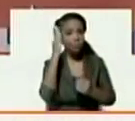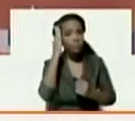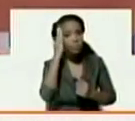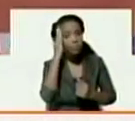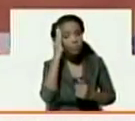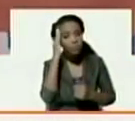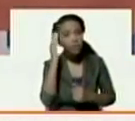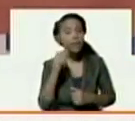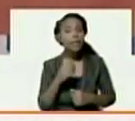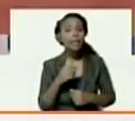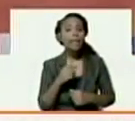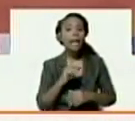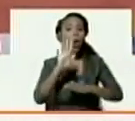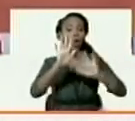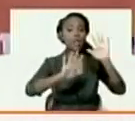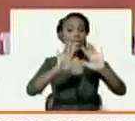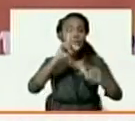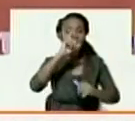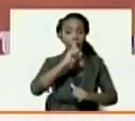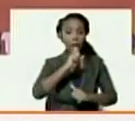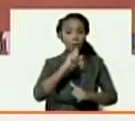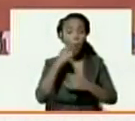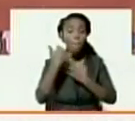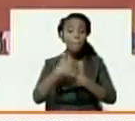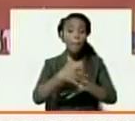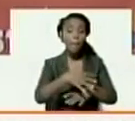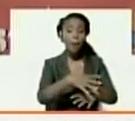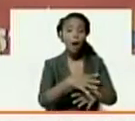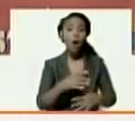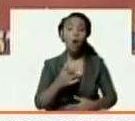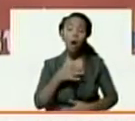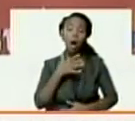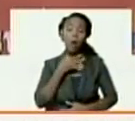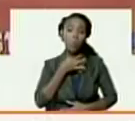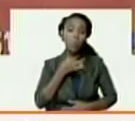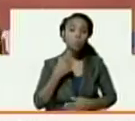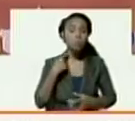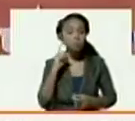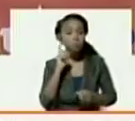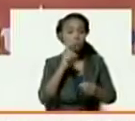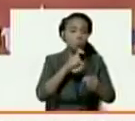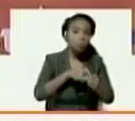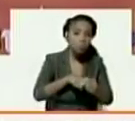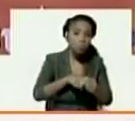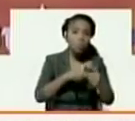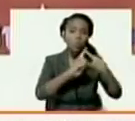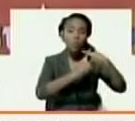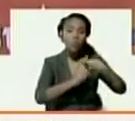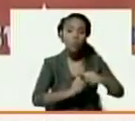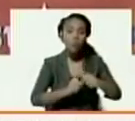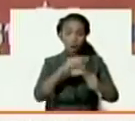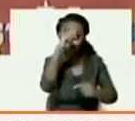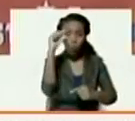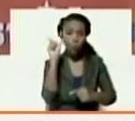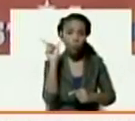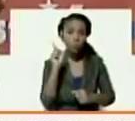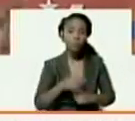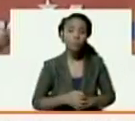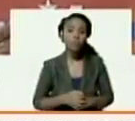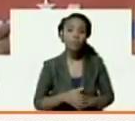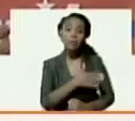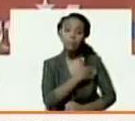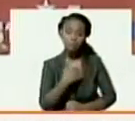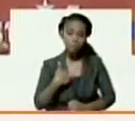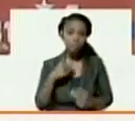a partir de los 15 años la militancia o simpatizantes pudieran sumarse también al Partido Socialista Unido de Venezuela,